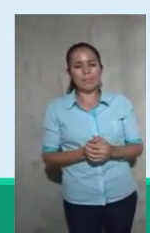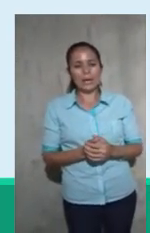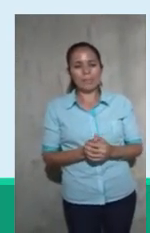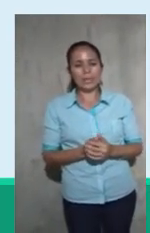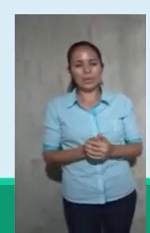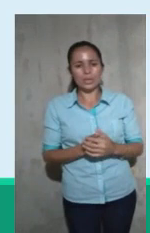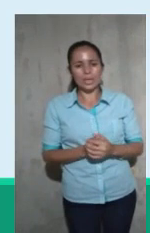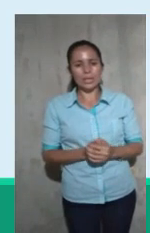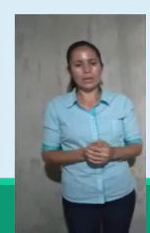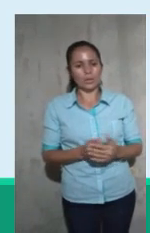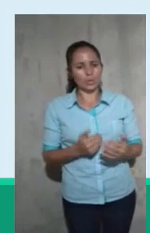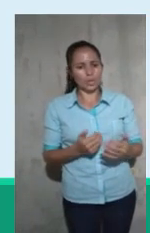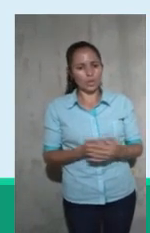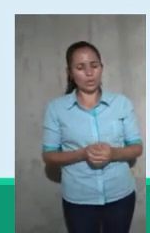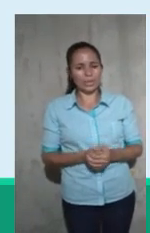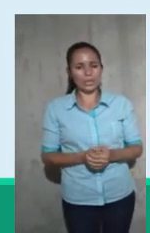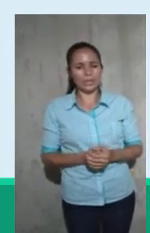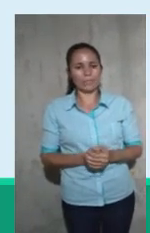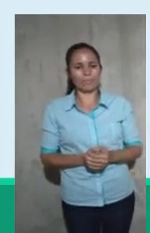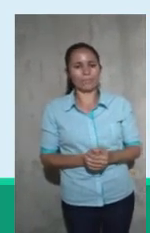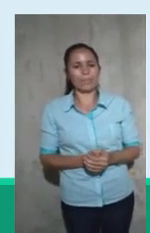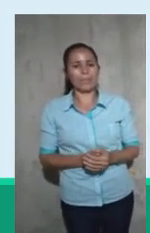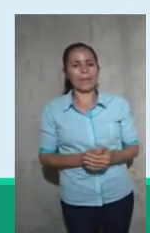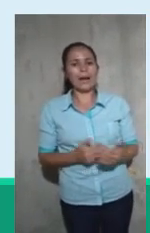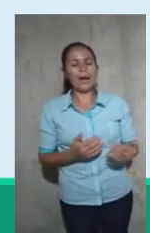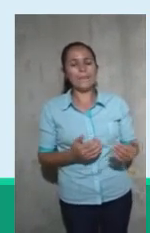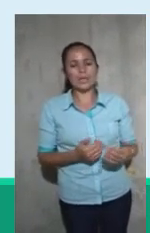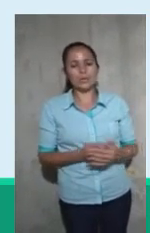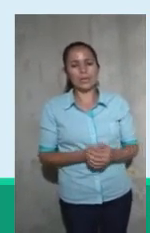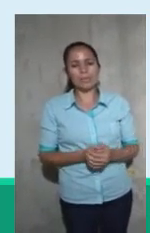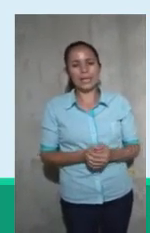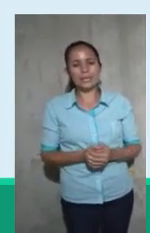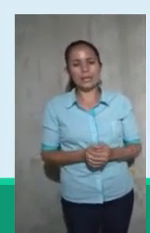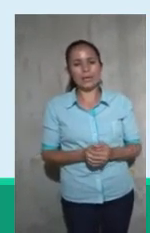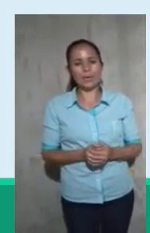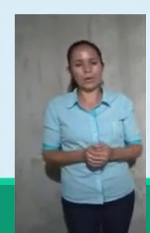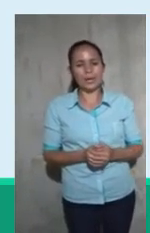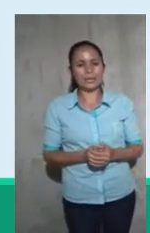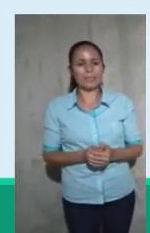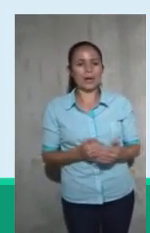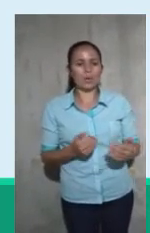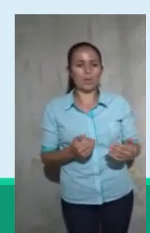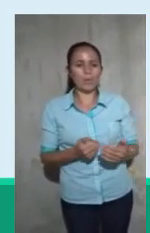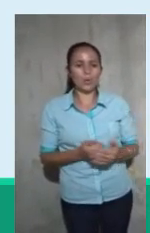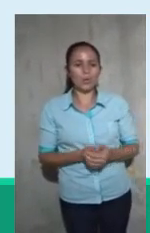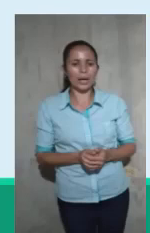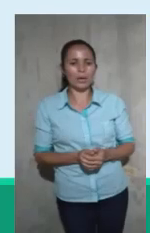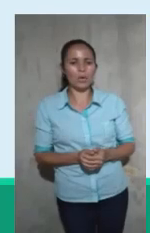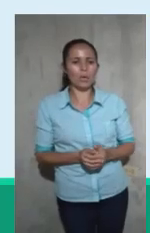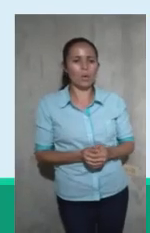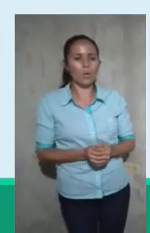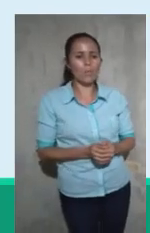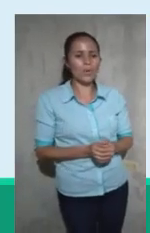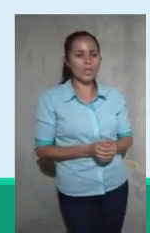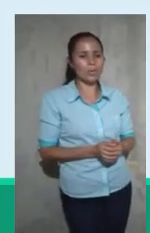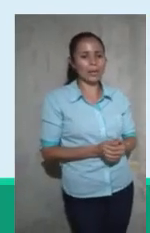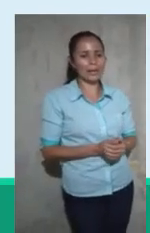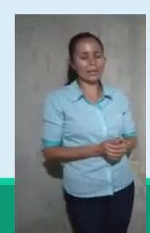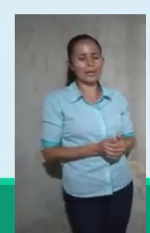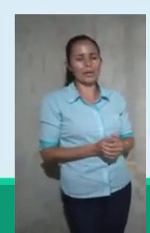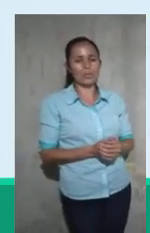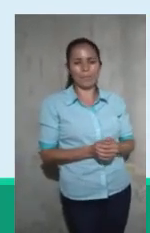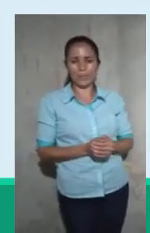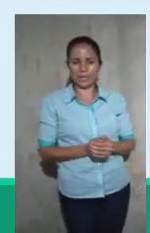determinados parámetros y condiciones a las personas más idóneas para ocupar un cargo o un